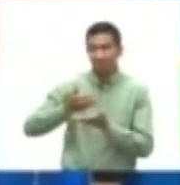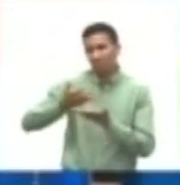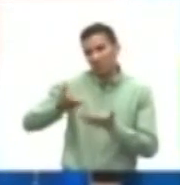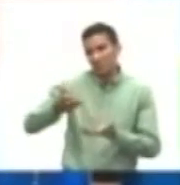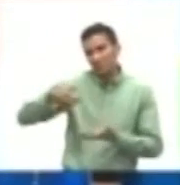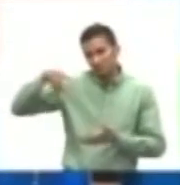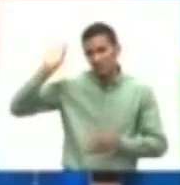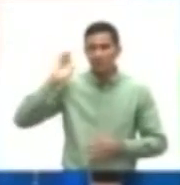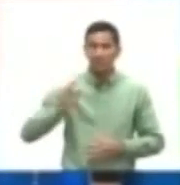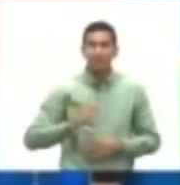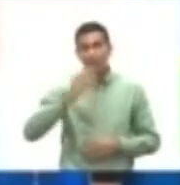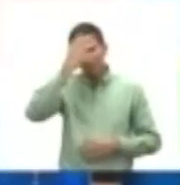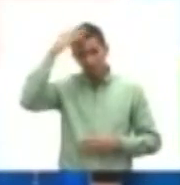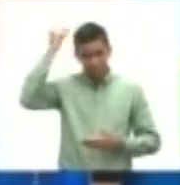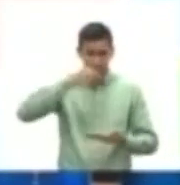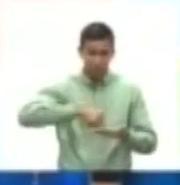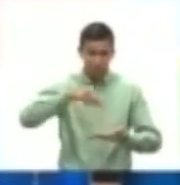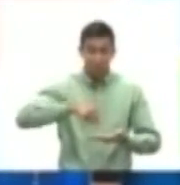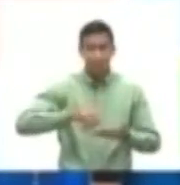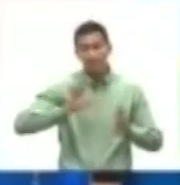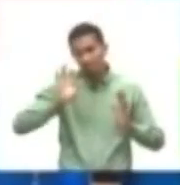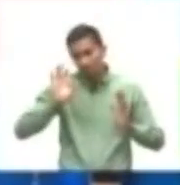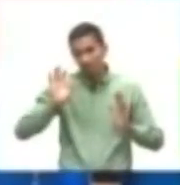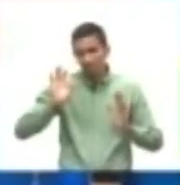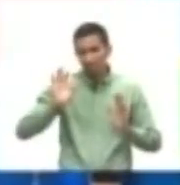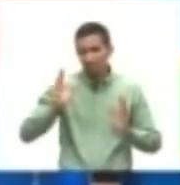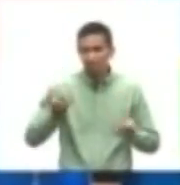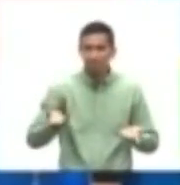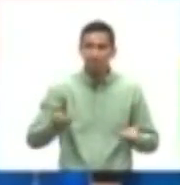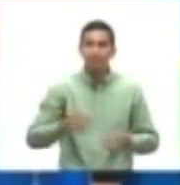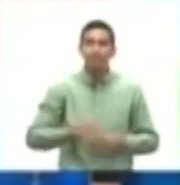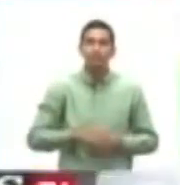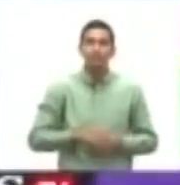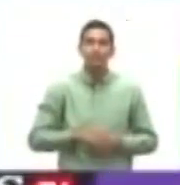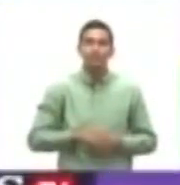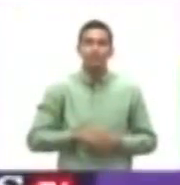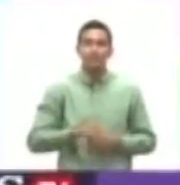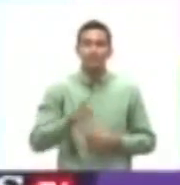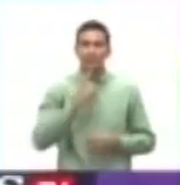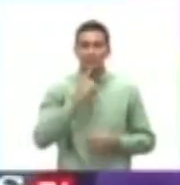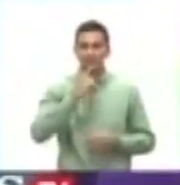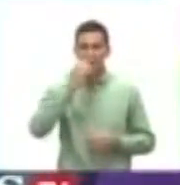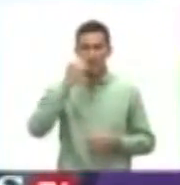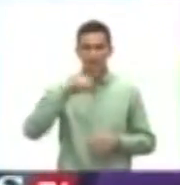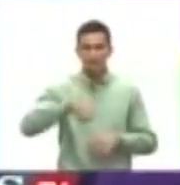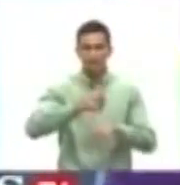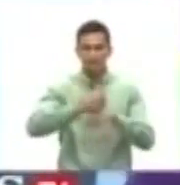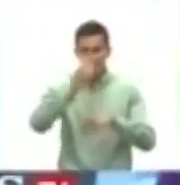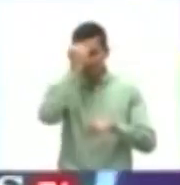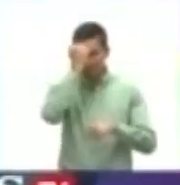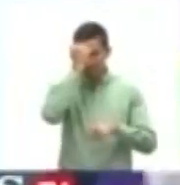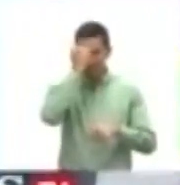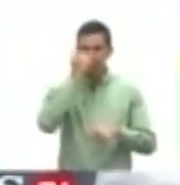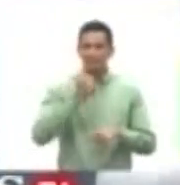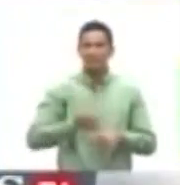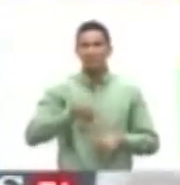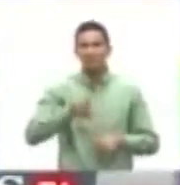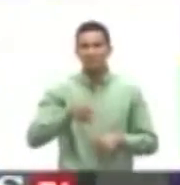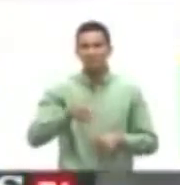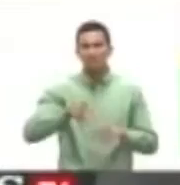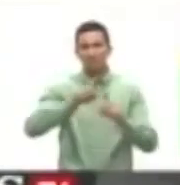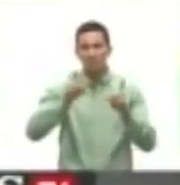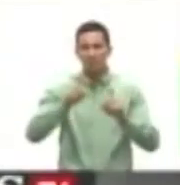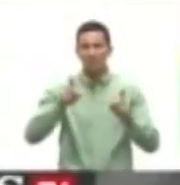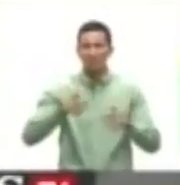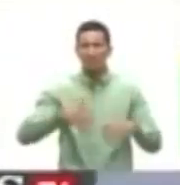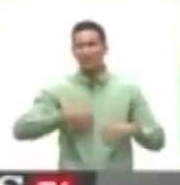aquí. Fueron las palabras del francés Zinedine Zidane frente al tema de James Rodríguez, que se ha tornado un poco incómodo en